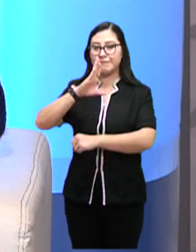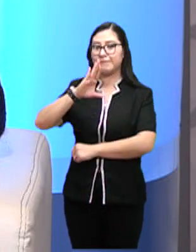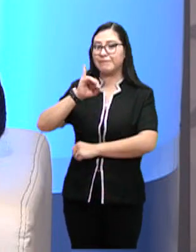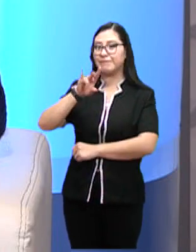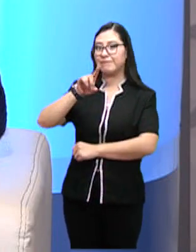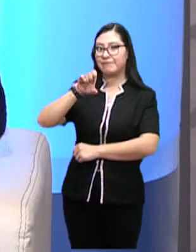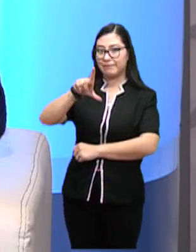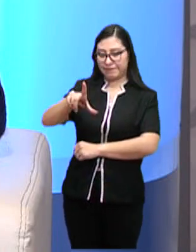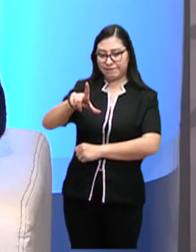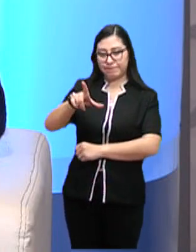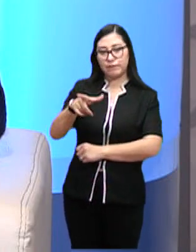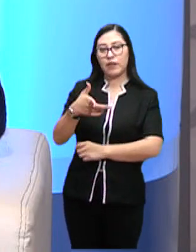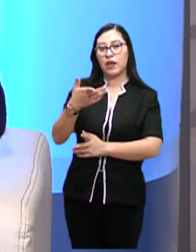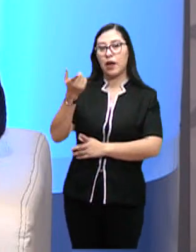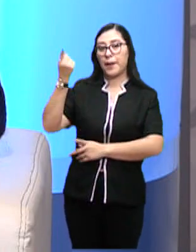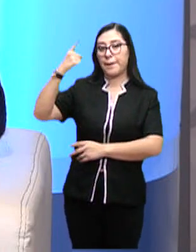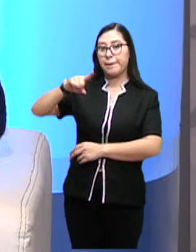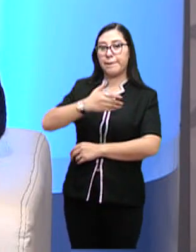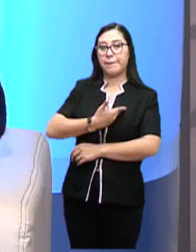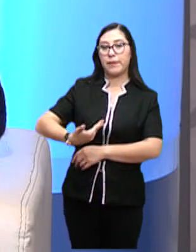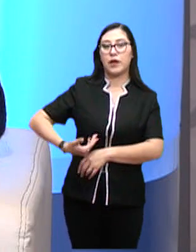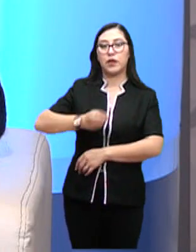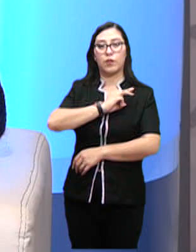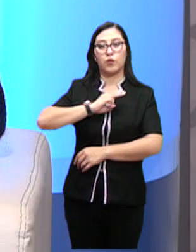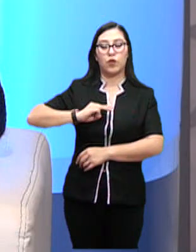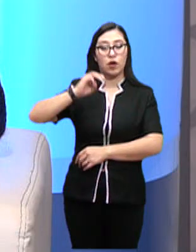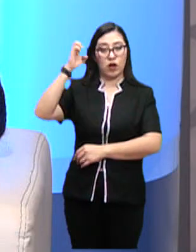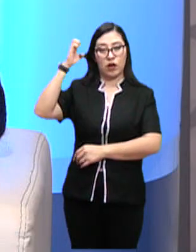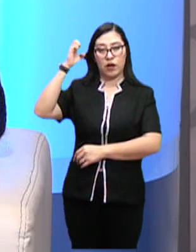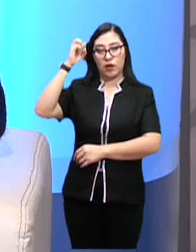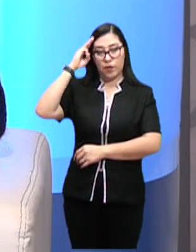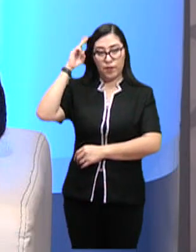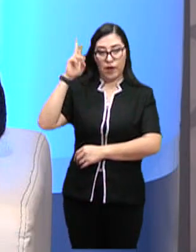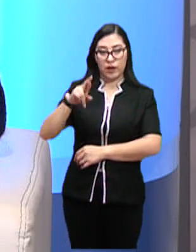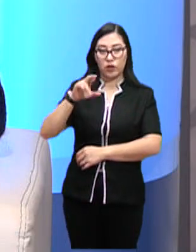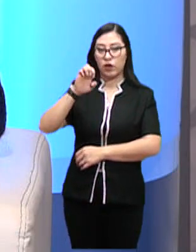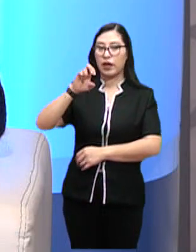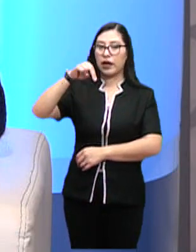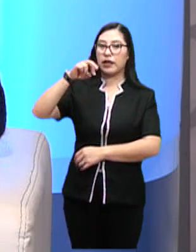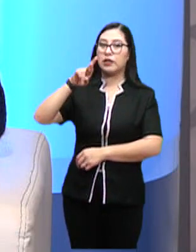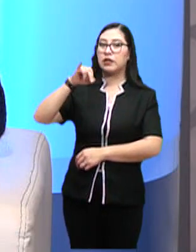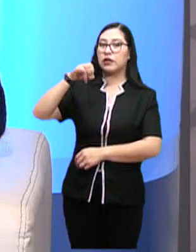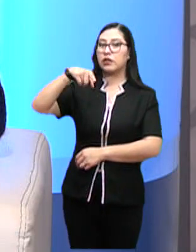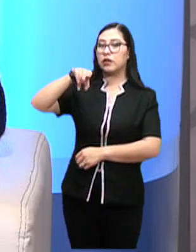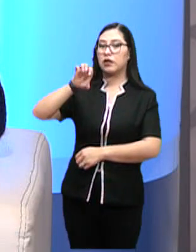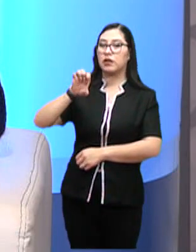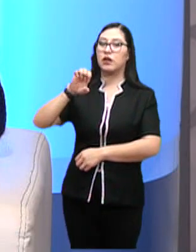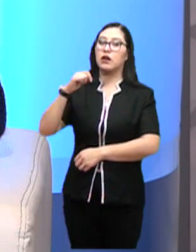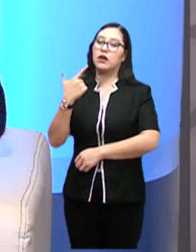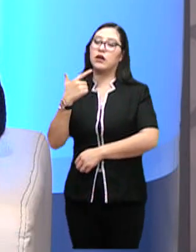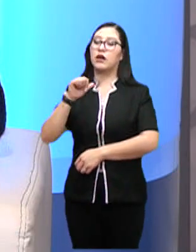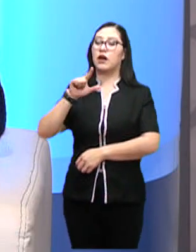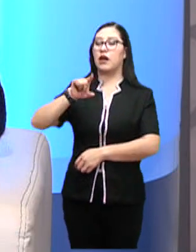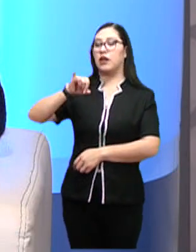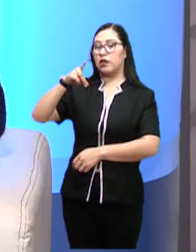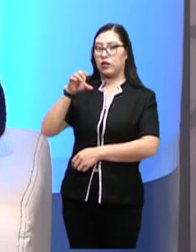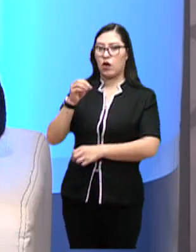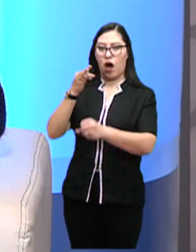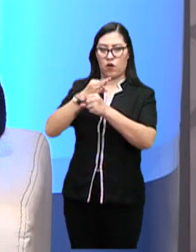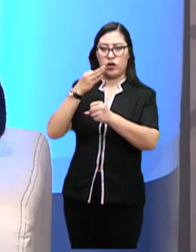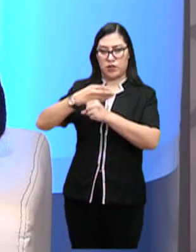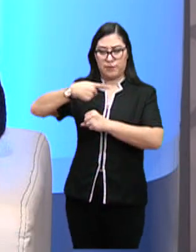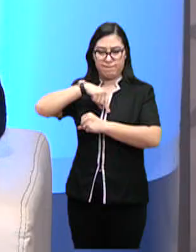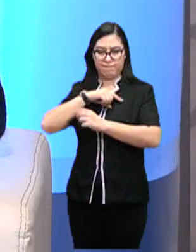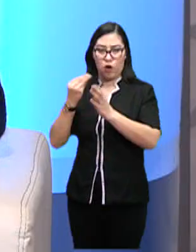del presidente municipal, el maestro Enrique Galindo, nosotros estamos ahorita dando cursos de